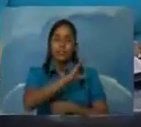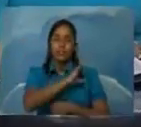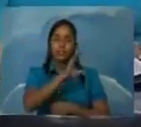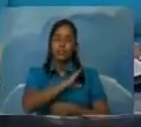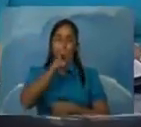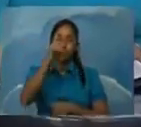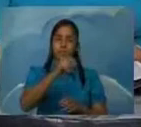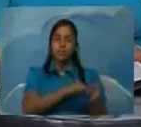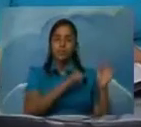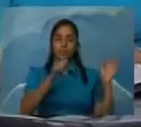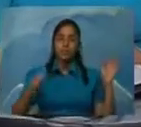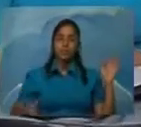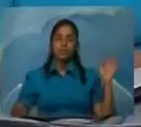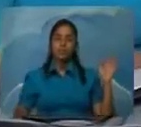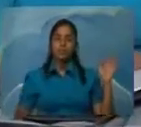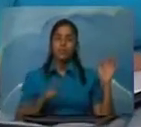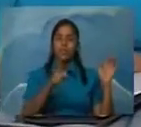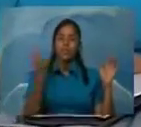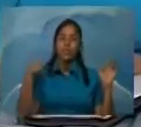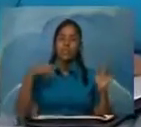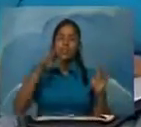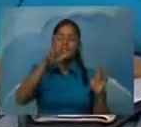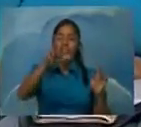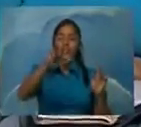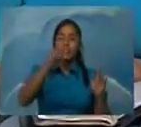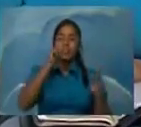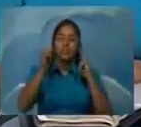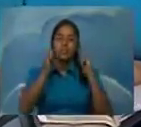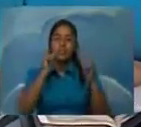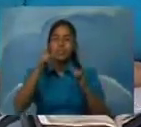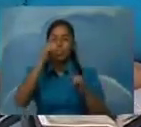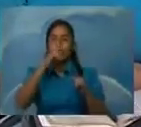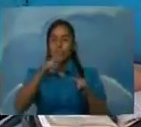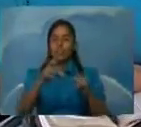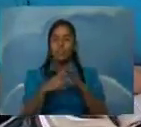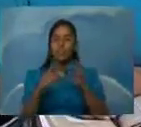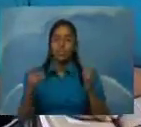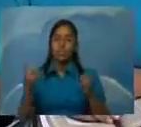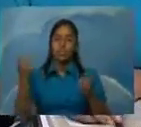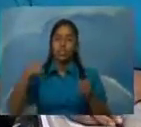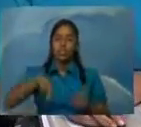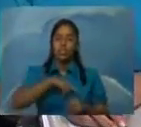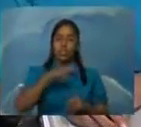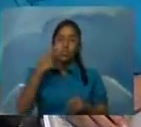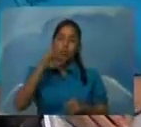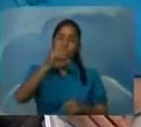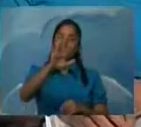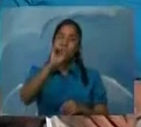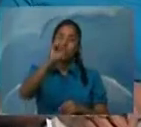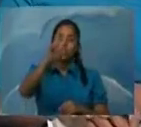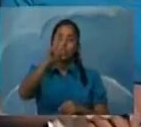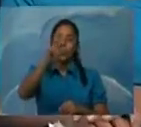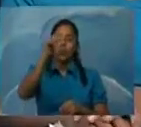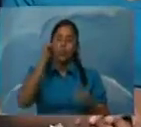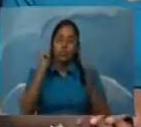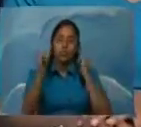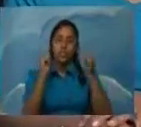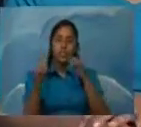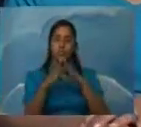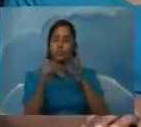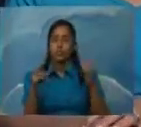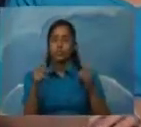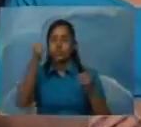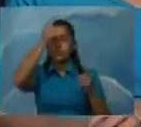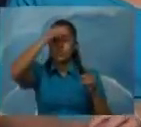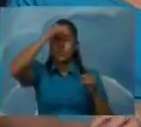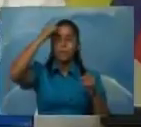pertenece al Señor. Ellos tienen 3 fiestas anuales, nosotros tenemos 52 fiestas anuales. Todos los domingos tenemos